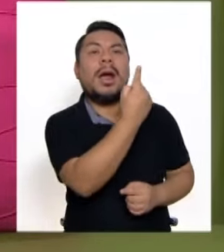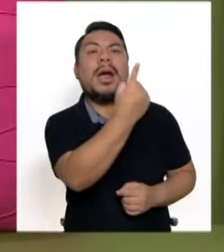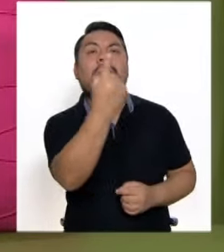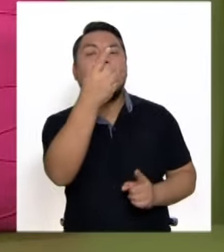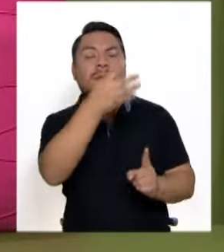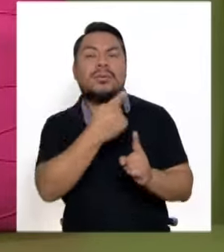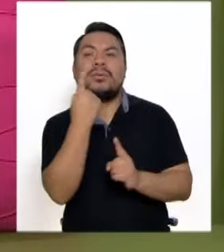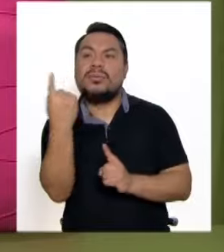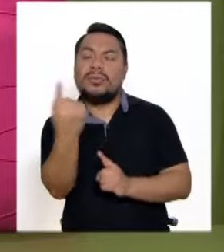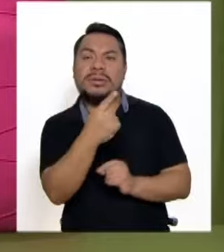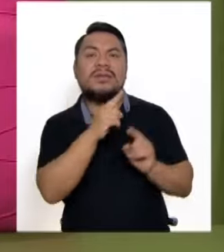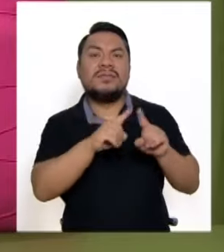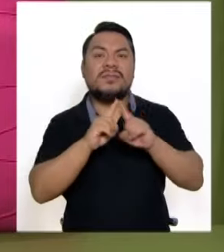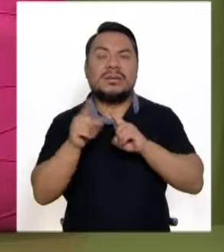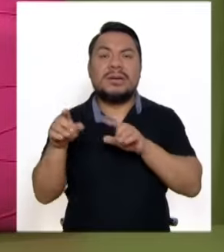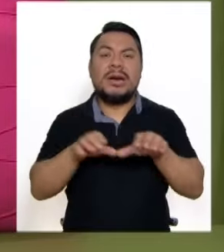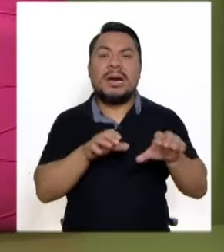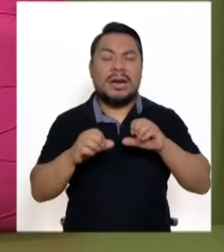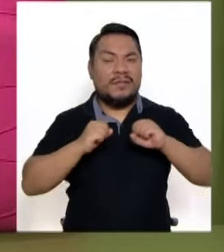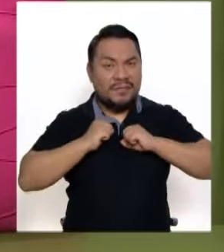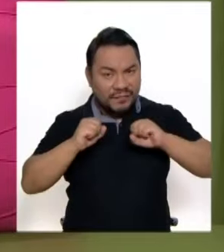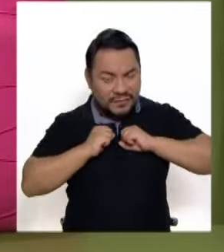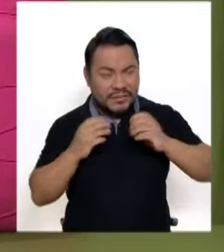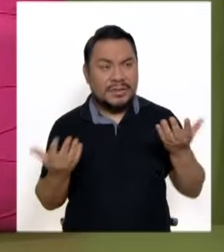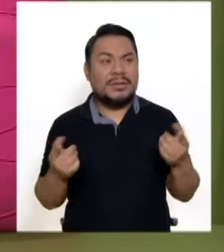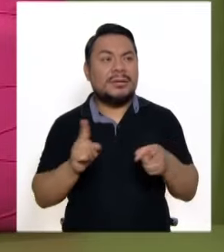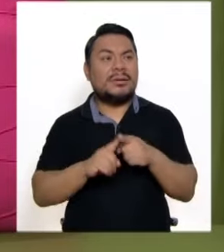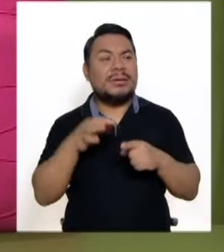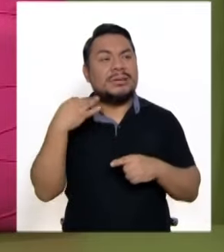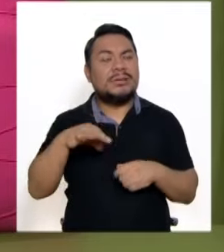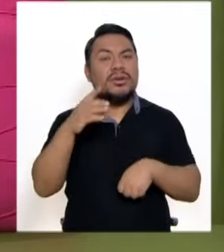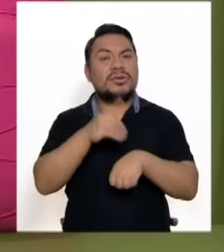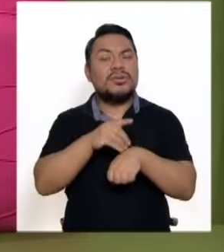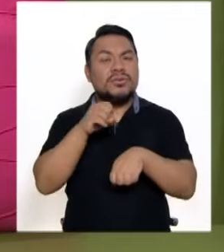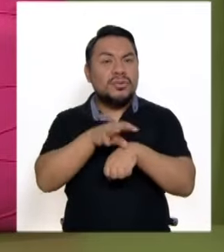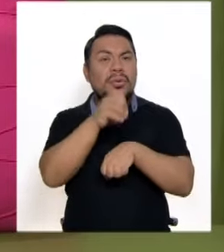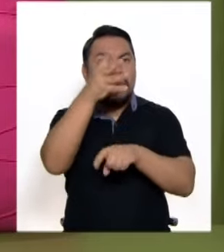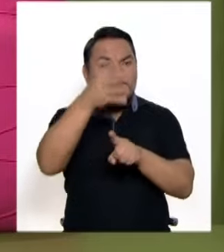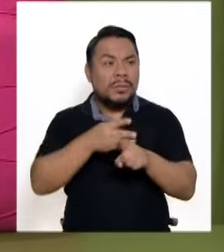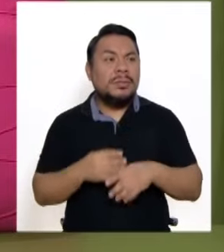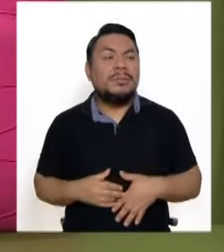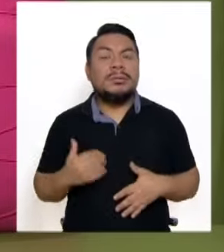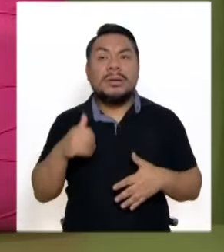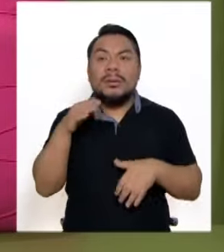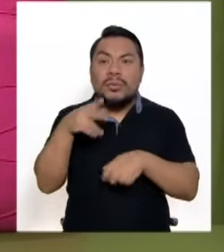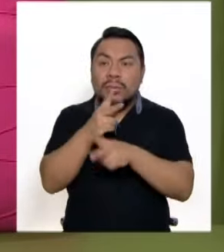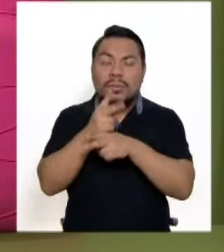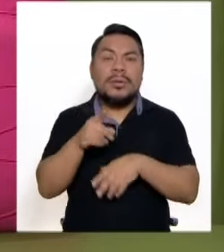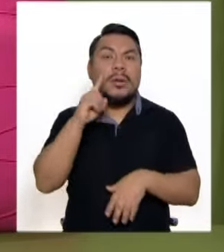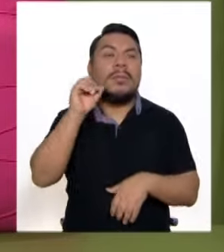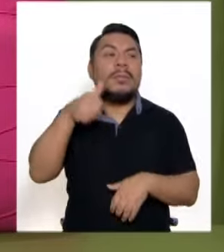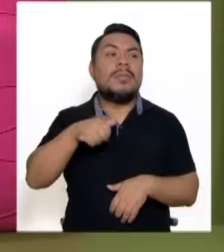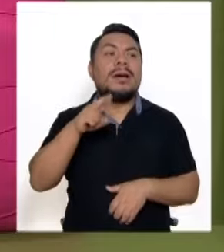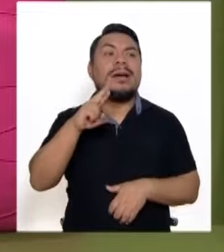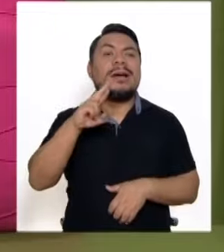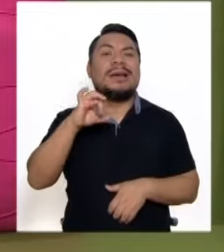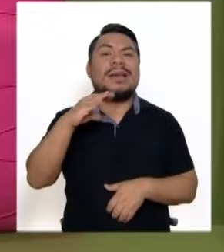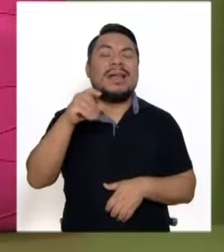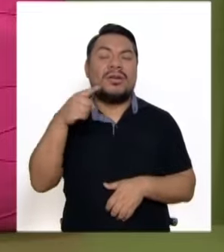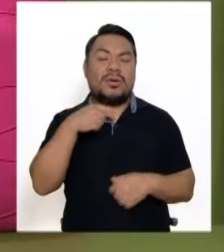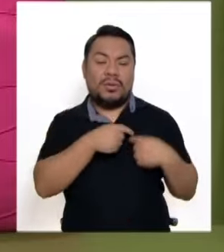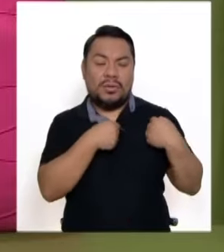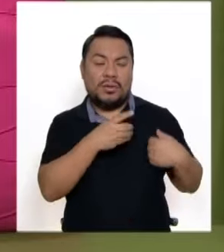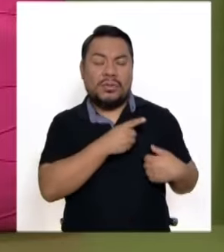eso significa tener actividad física, escuchar siempre cosas de prevención. Por ejemplo, mañana nosotros con el doctor Ricardo Santos, que es un cardiólogo